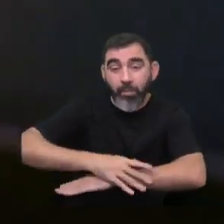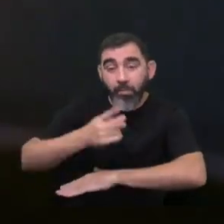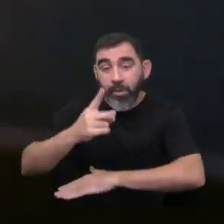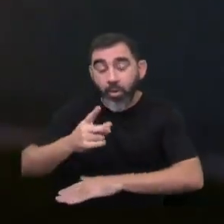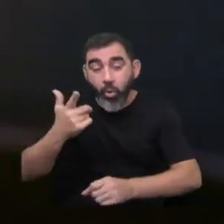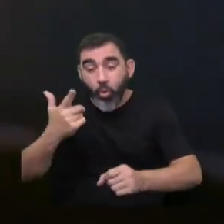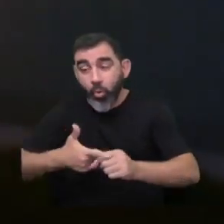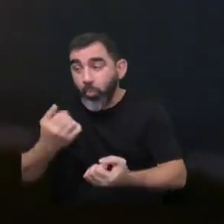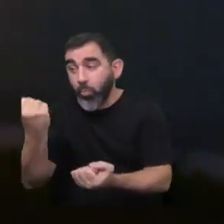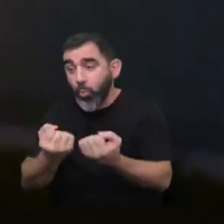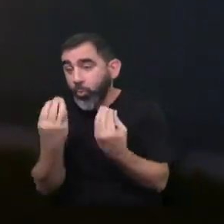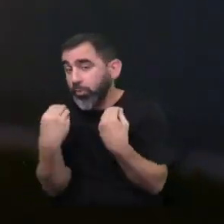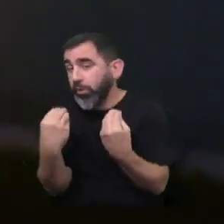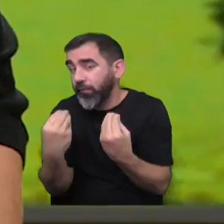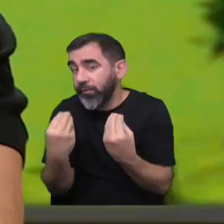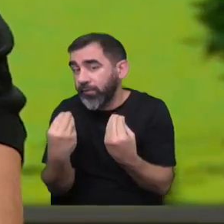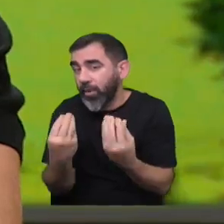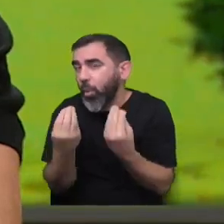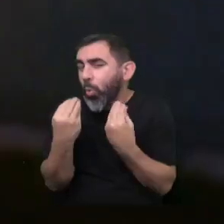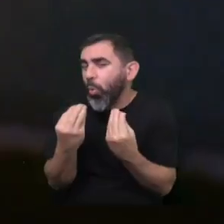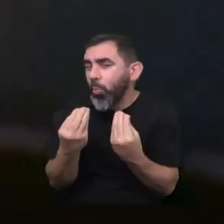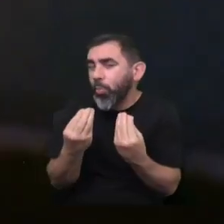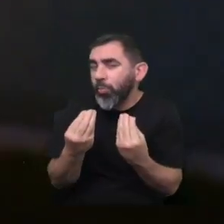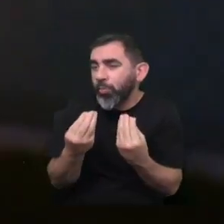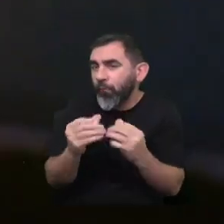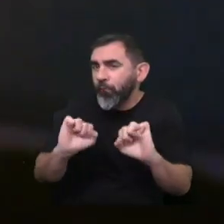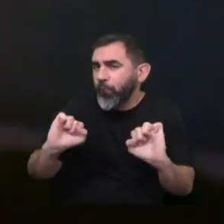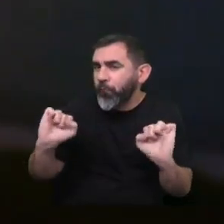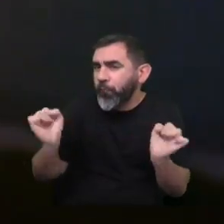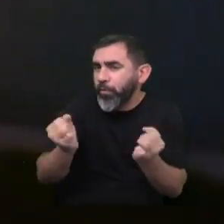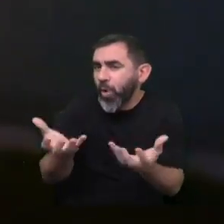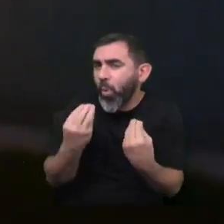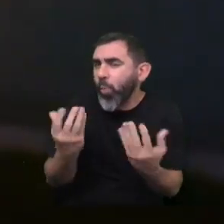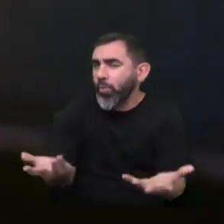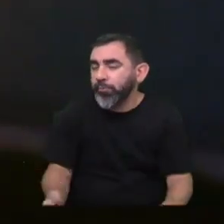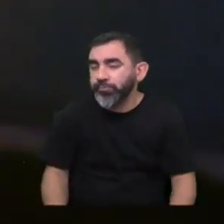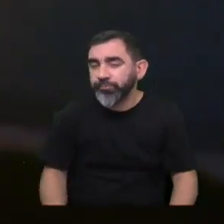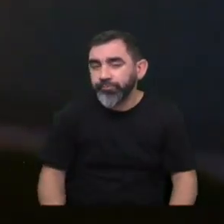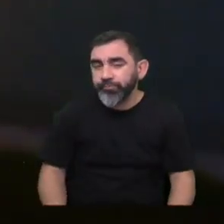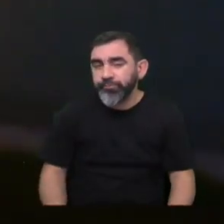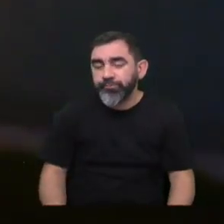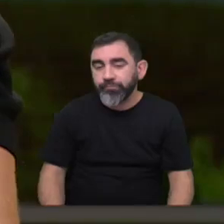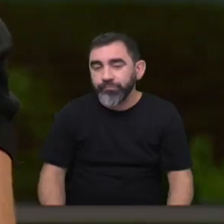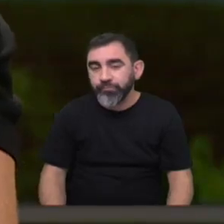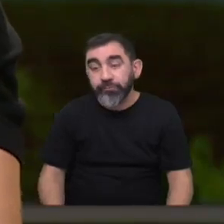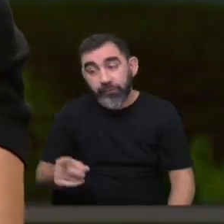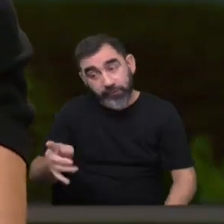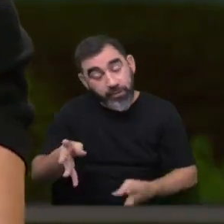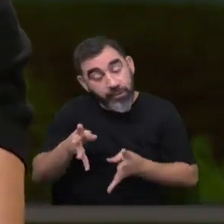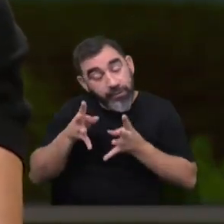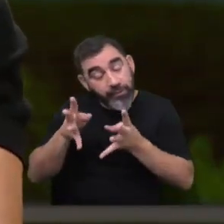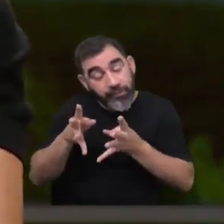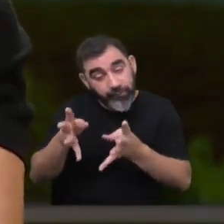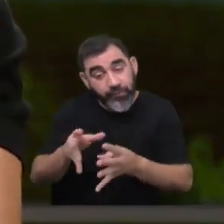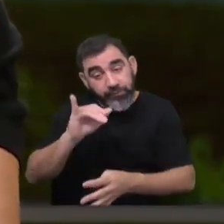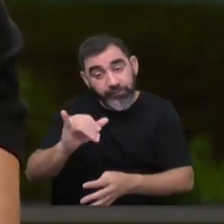combustible en un auto, bueno, ¿cómo hacer para generar algo que funcione a esa escala? Y ahí está el desafío. Ahí está el desafío, sí. A ver, lo